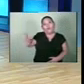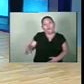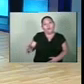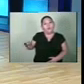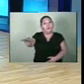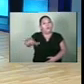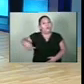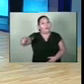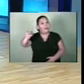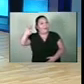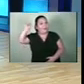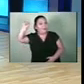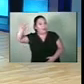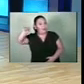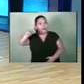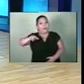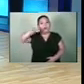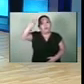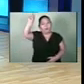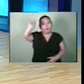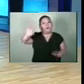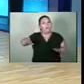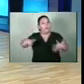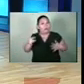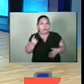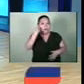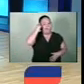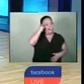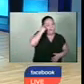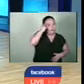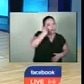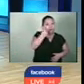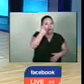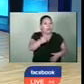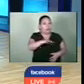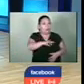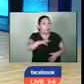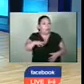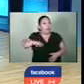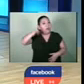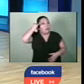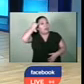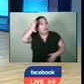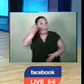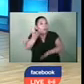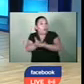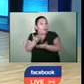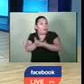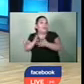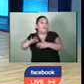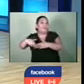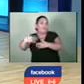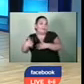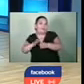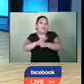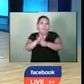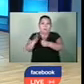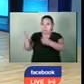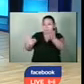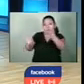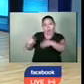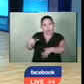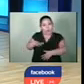norte del país que tras la pandemia los dueños decidieron incluir varias estrategias de negocios para atraer a más visitantes al